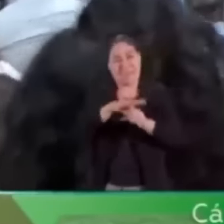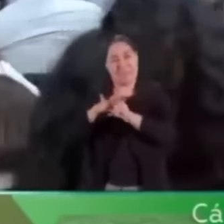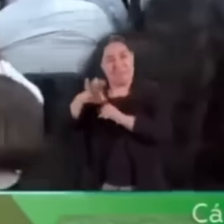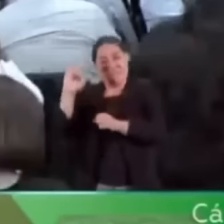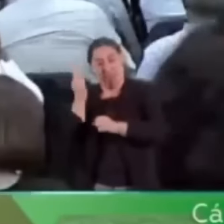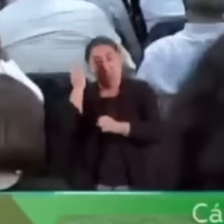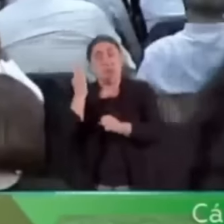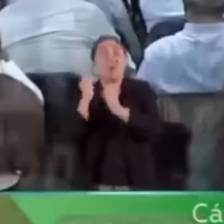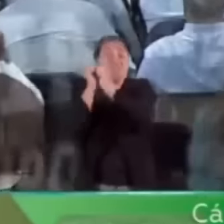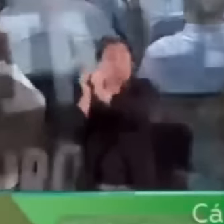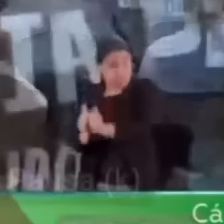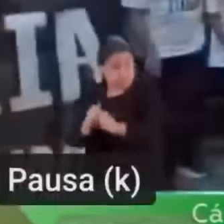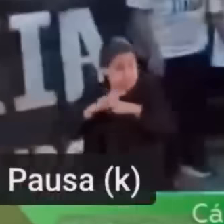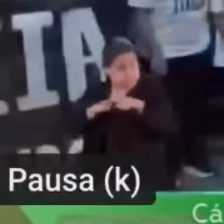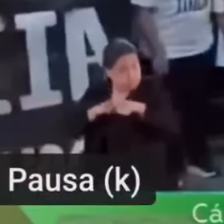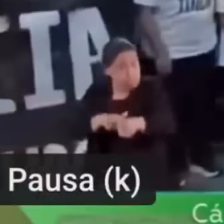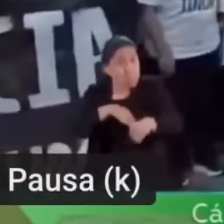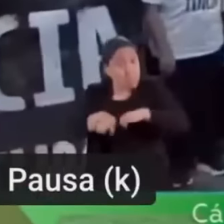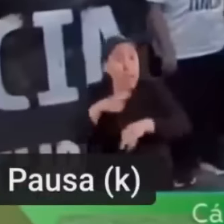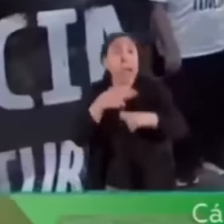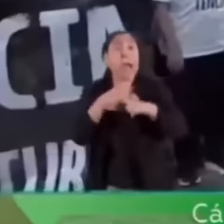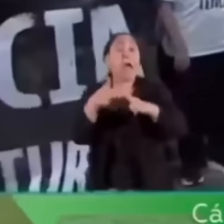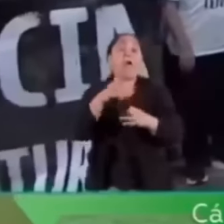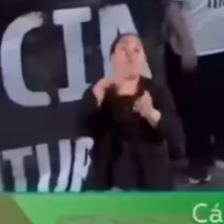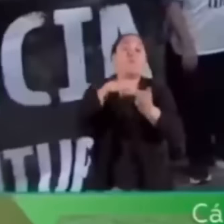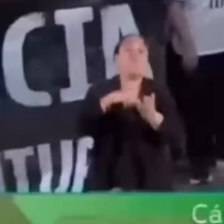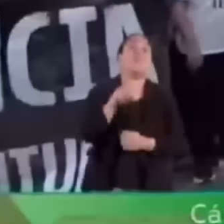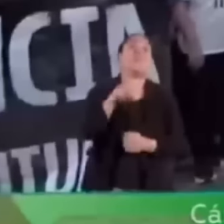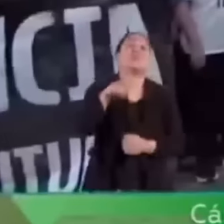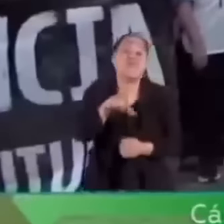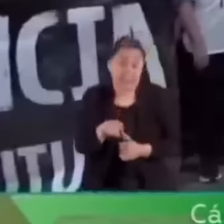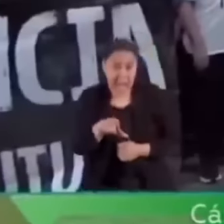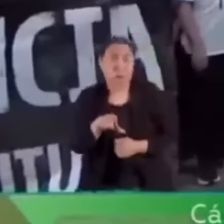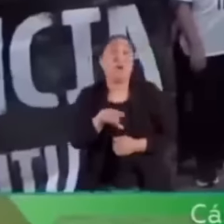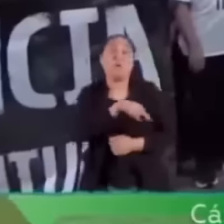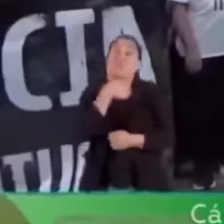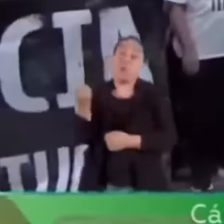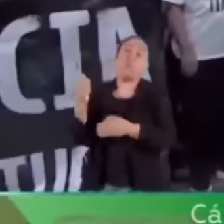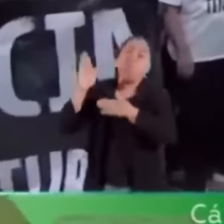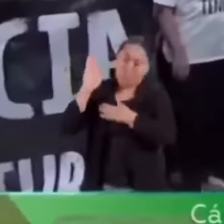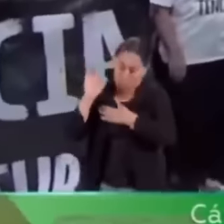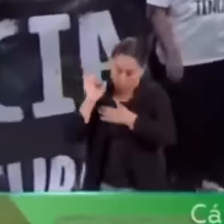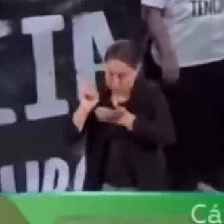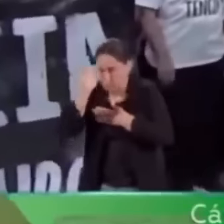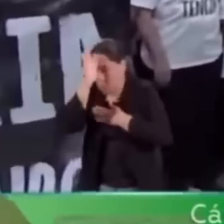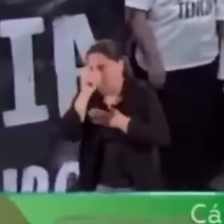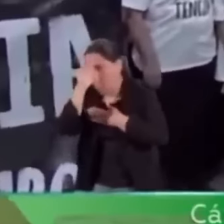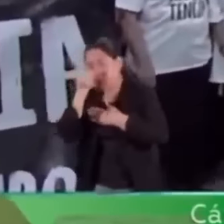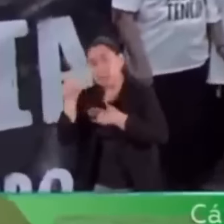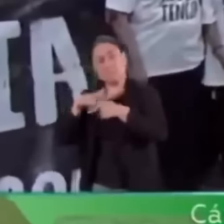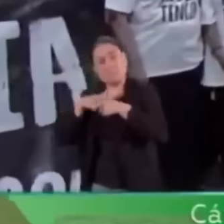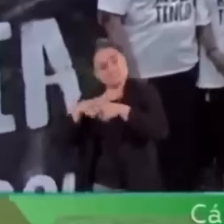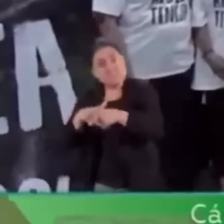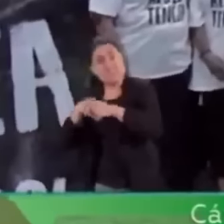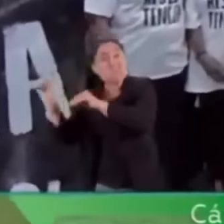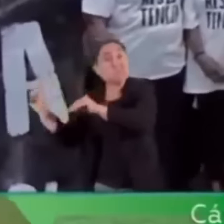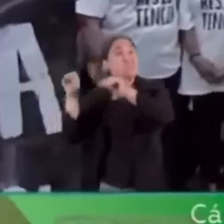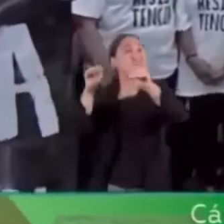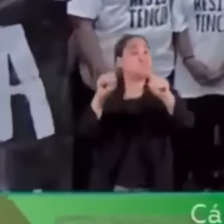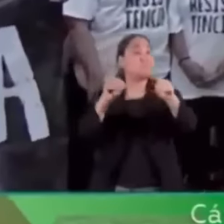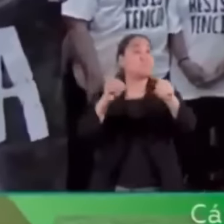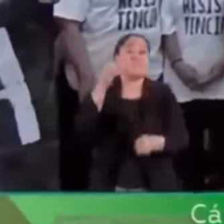el 2027 y permitirles y prometerles ser ministros de la Suprema Corte